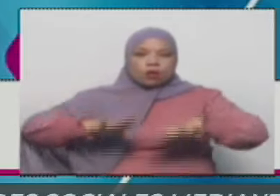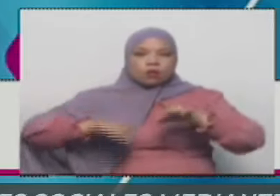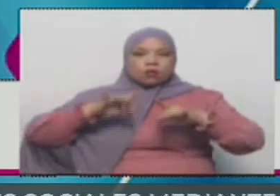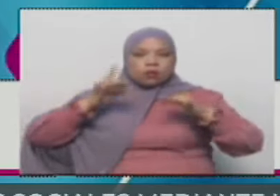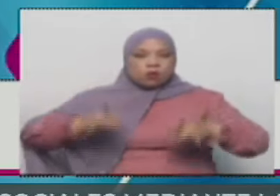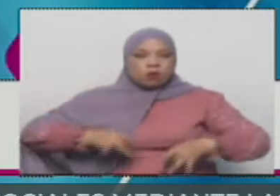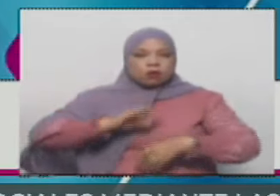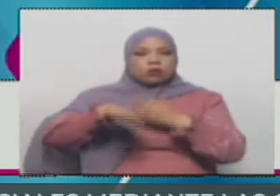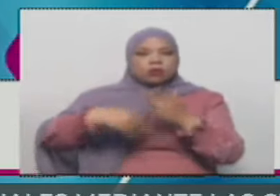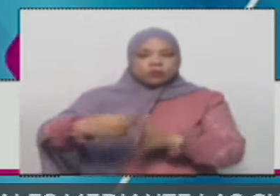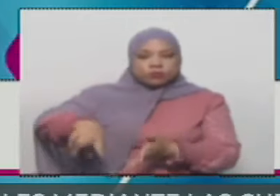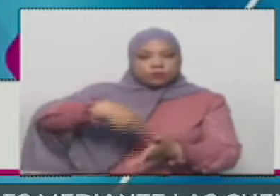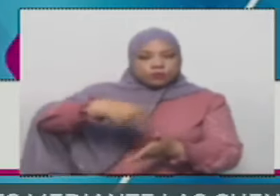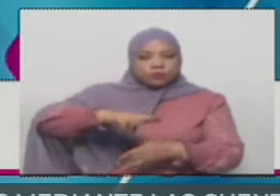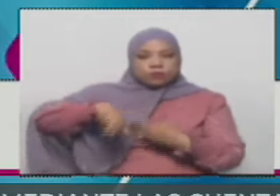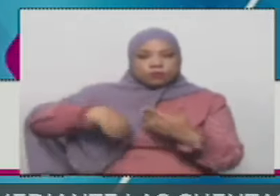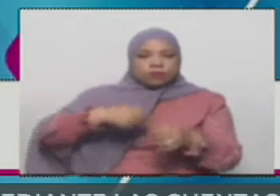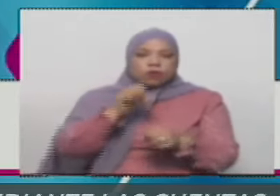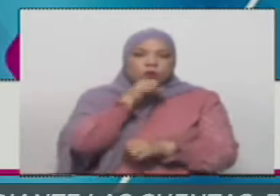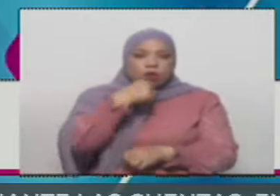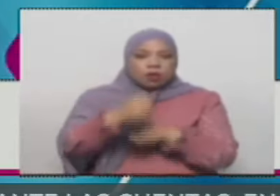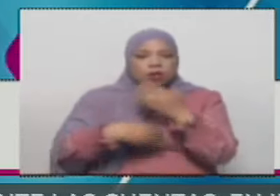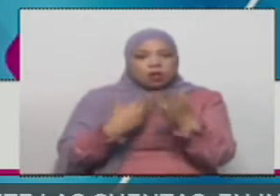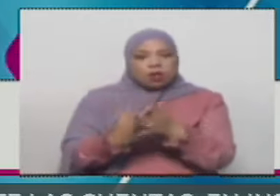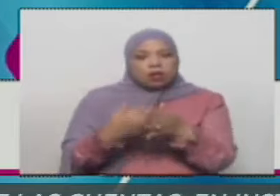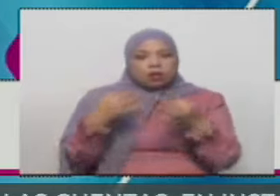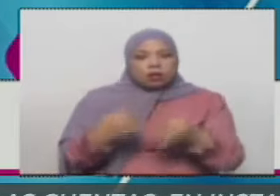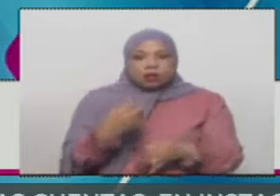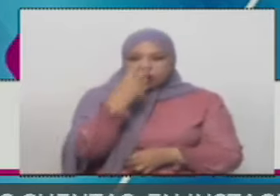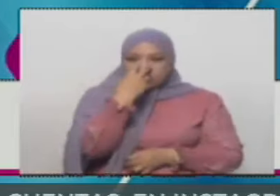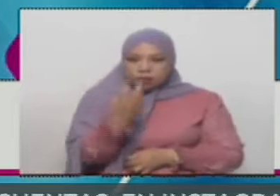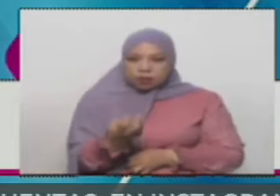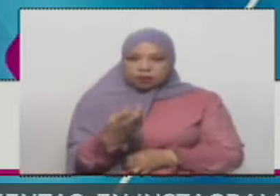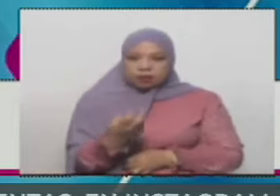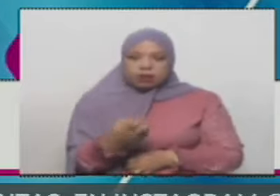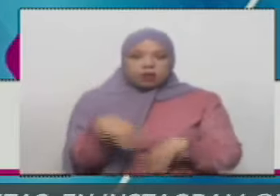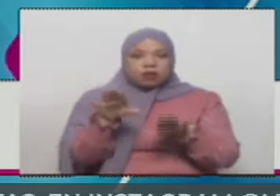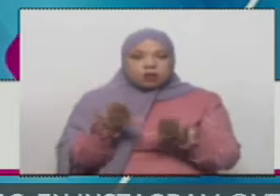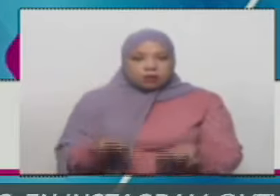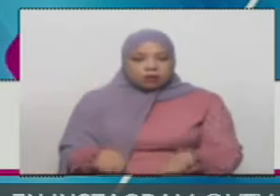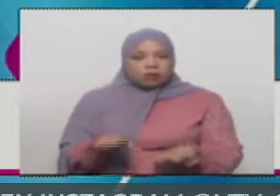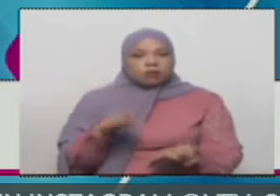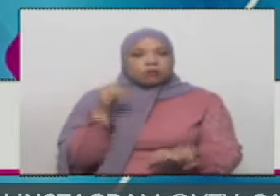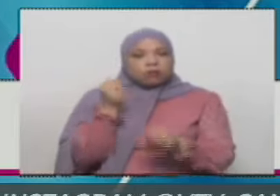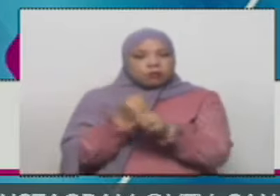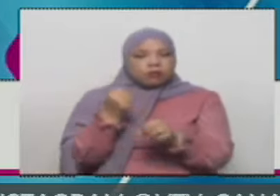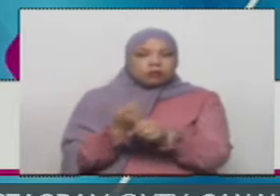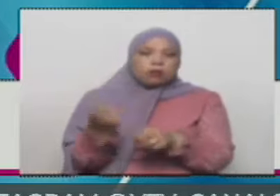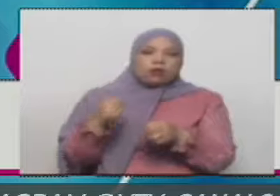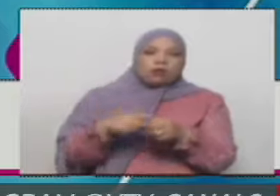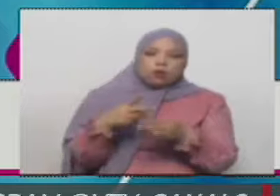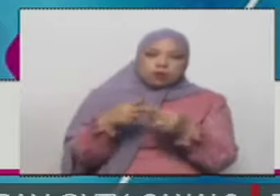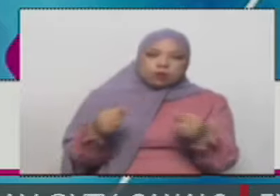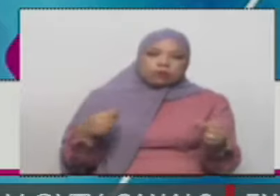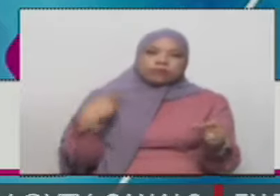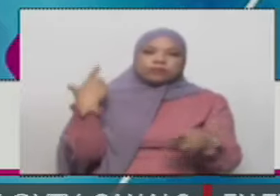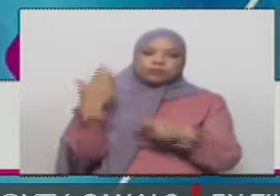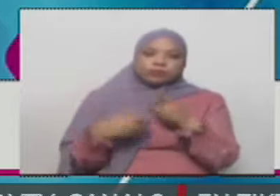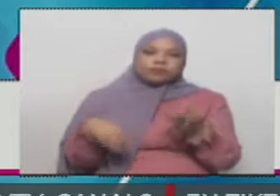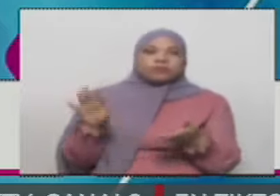de su baile. Nuestros abuelos y abuelas indígenas dejaron la fuerza y la suavidad de sus